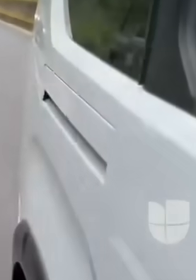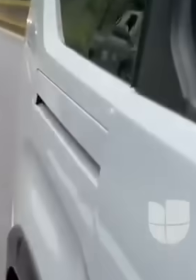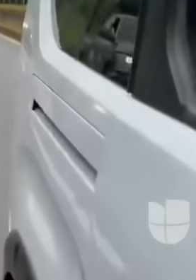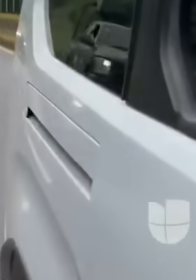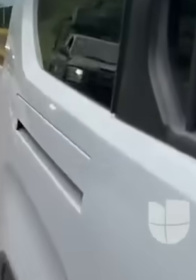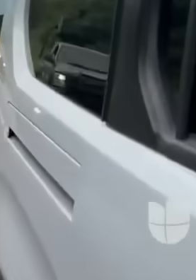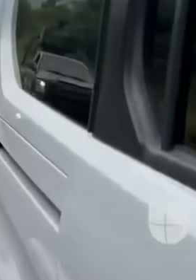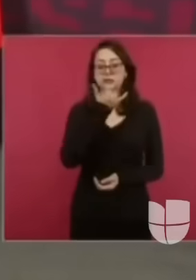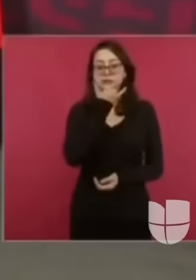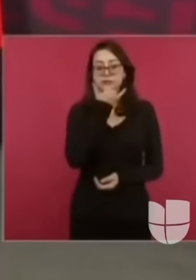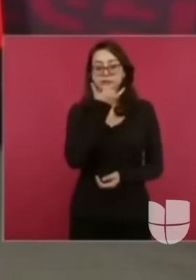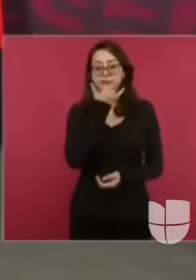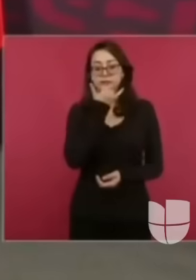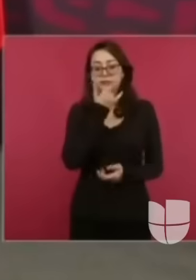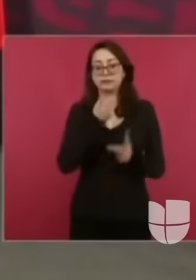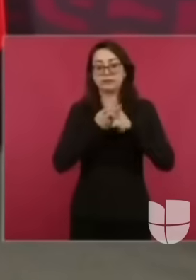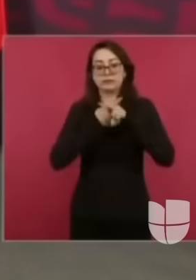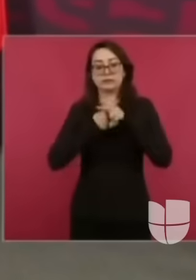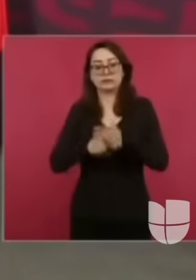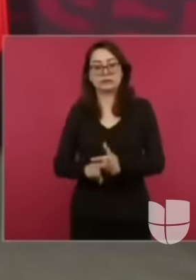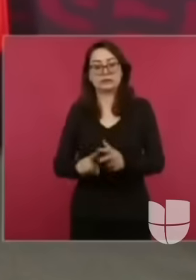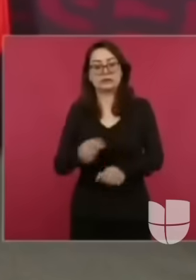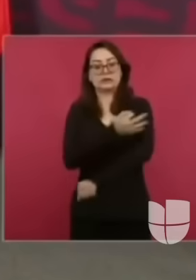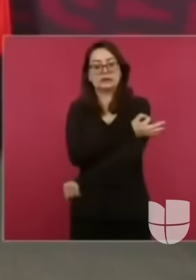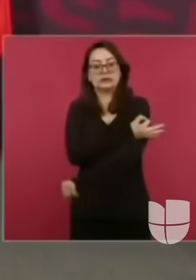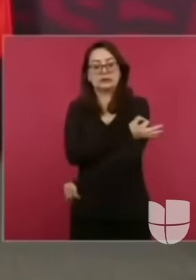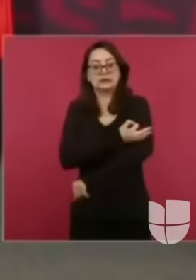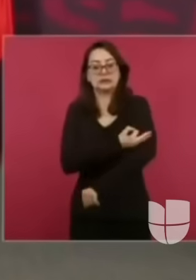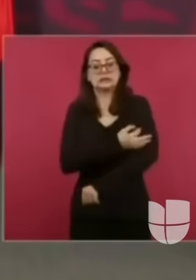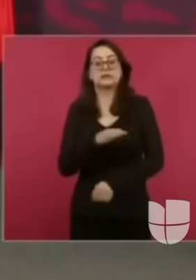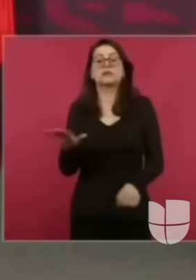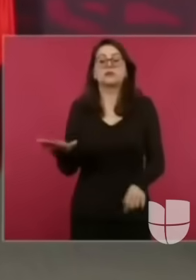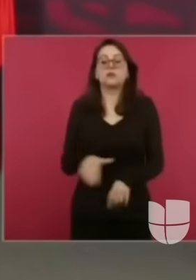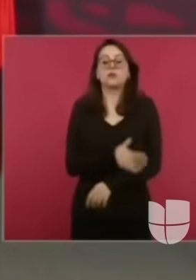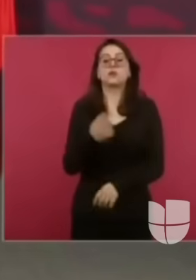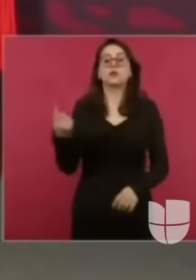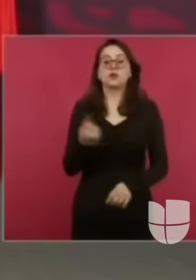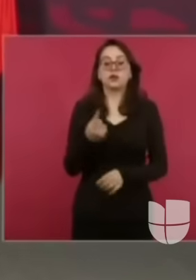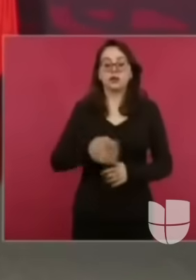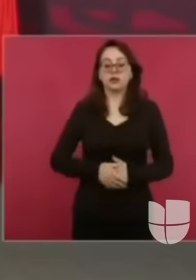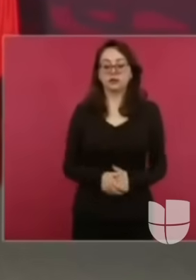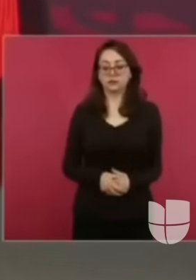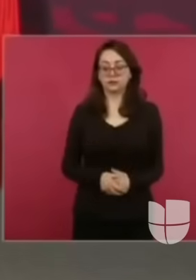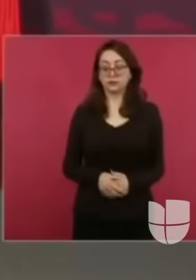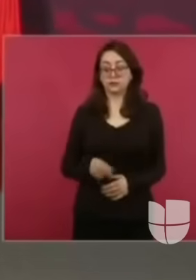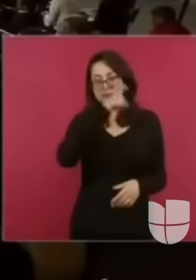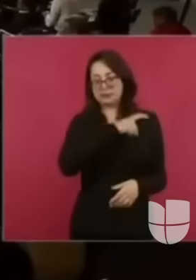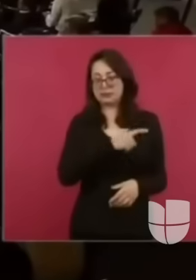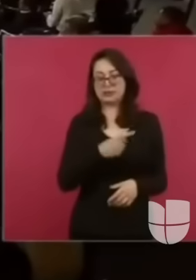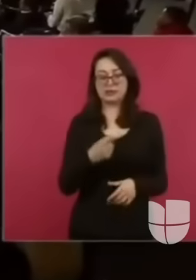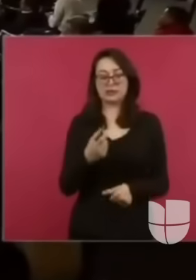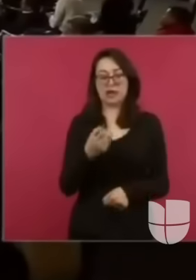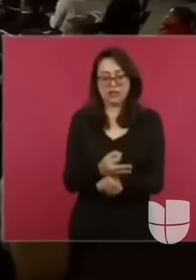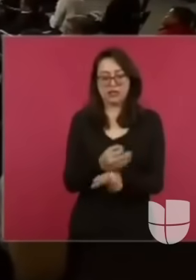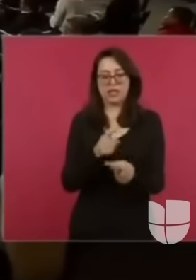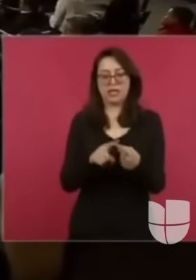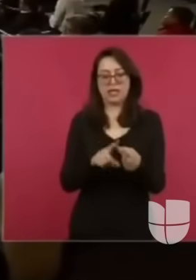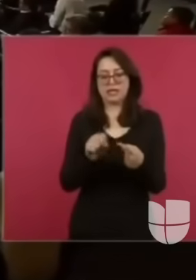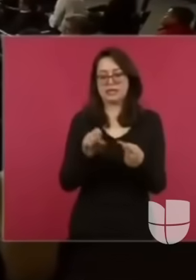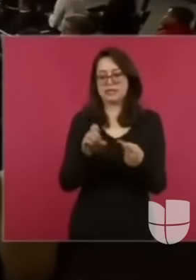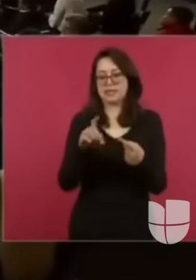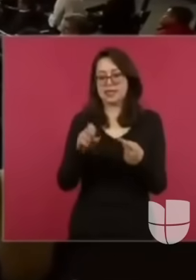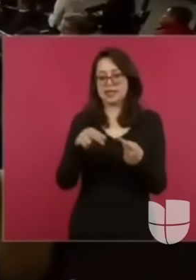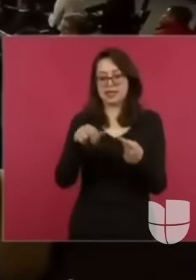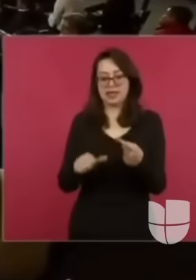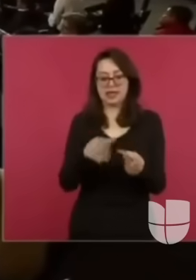zonas del desastre. Muy fuerte el huracán en Guerrero y